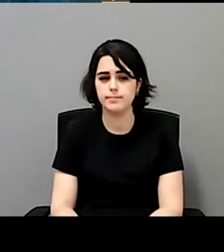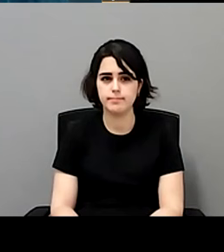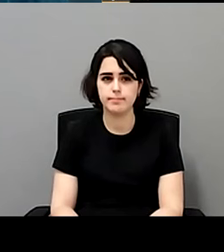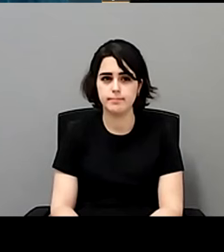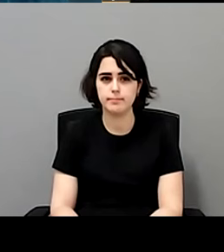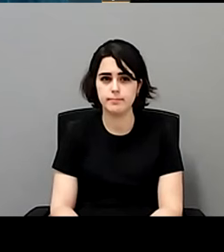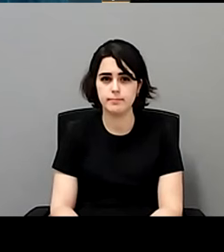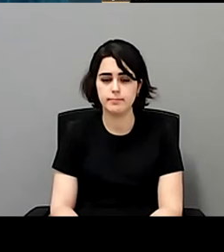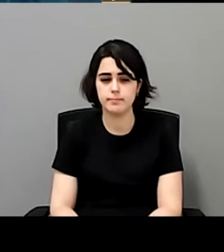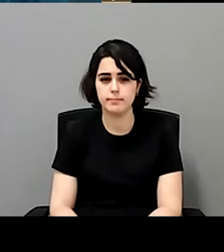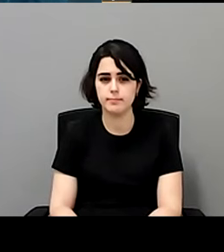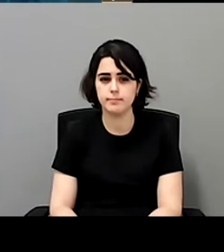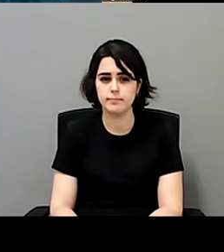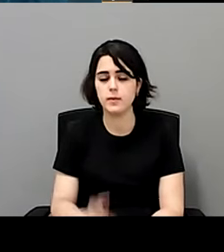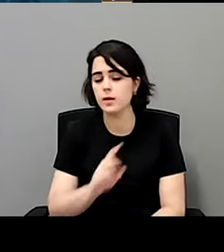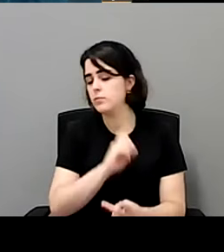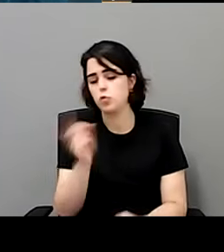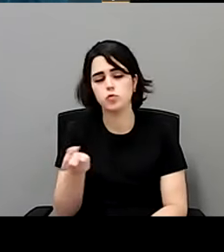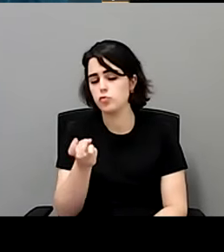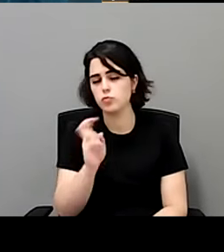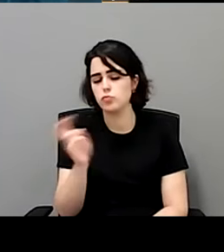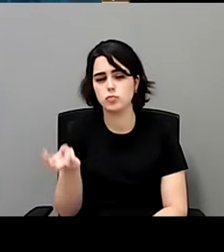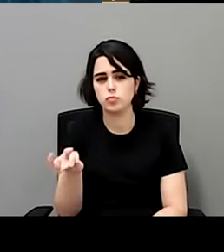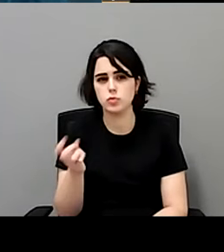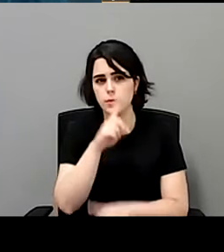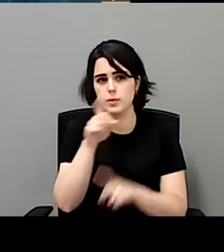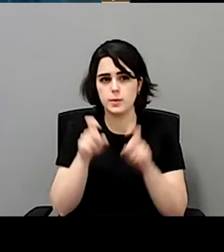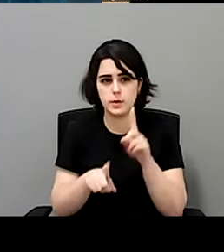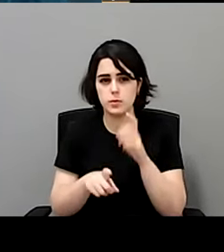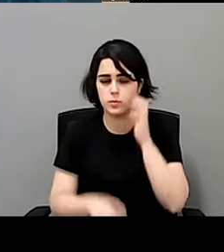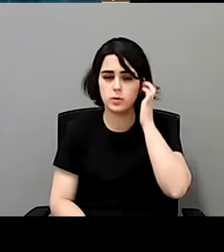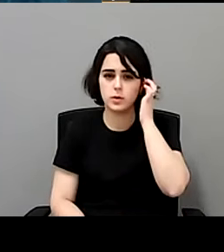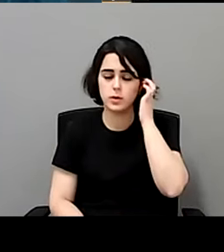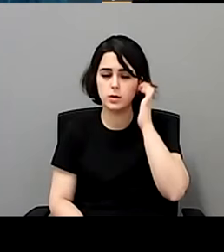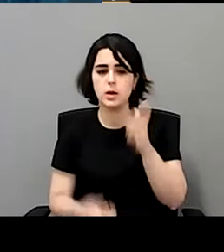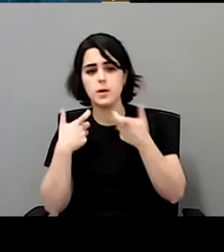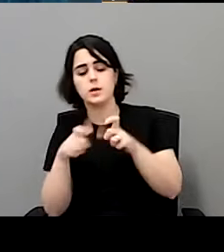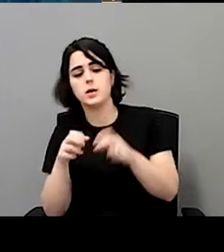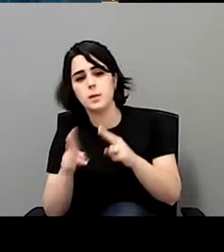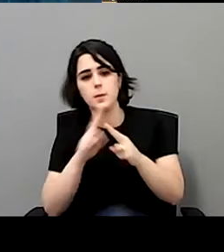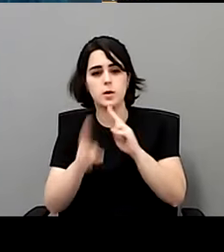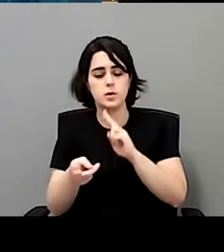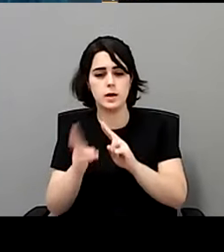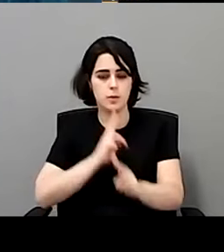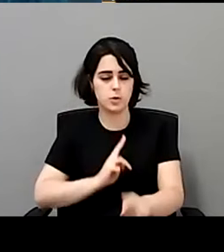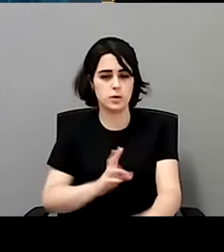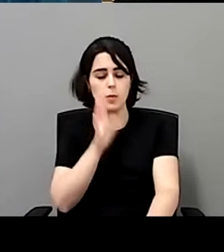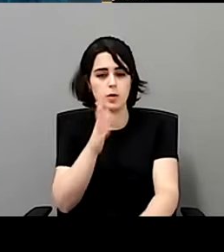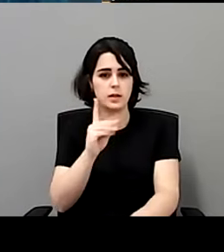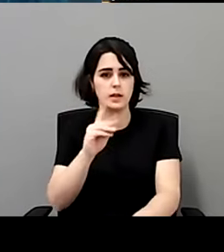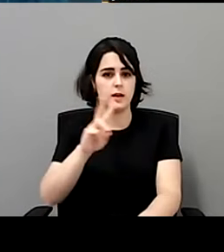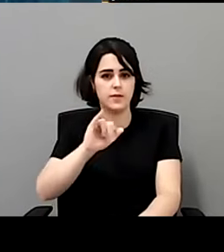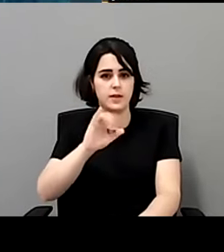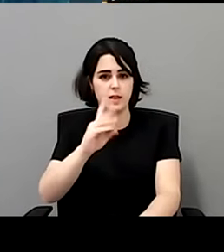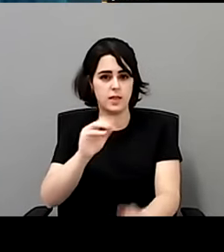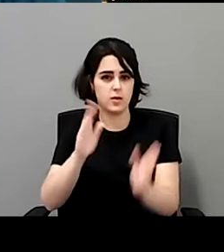Vale. Vamos a pasar a las preguntas y al apartado de preguntas y respuestas porque David tampoco nos